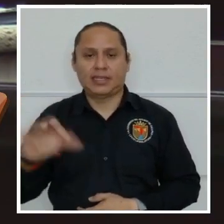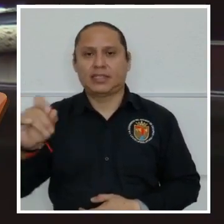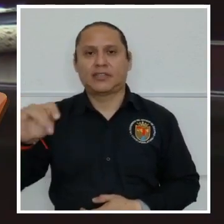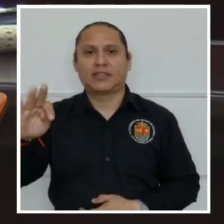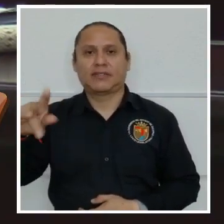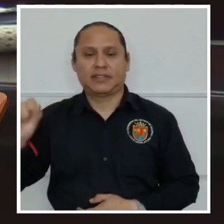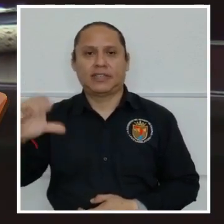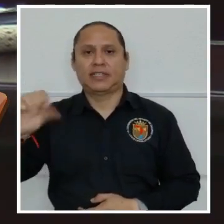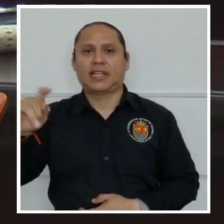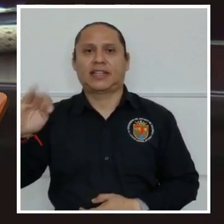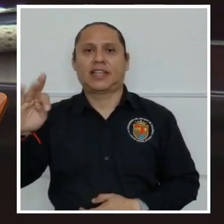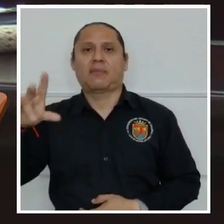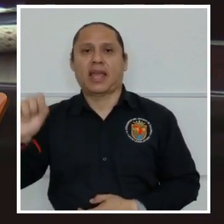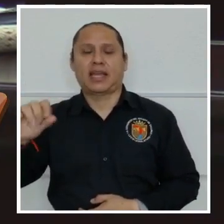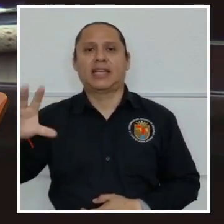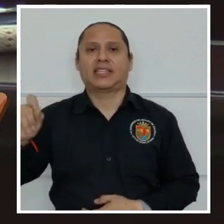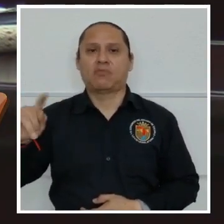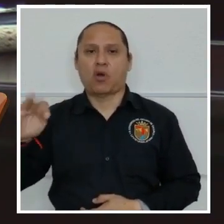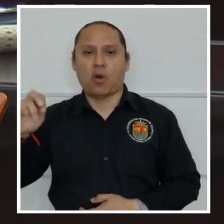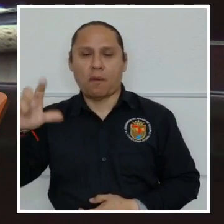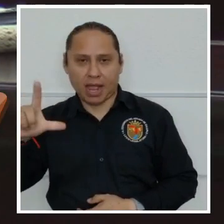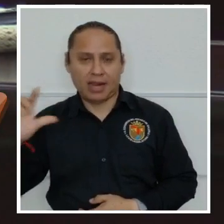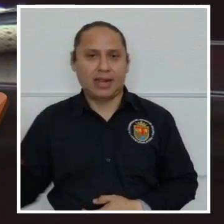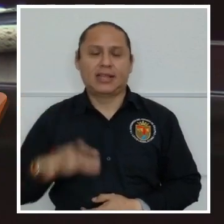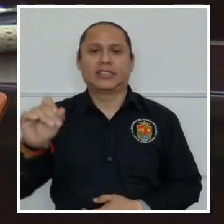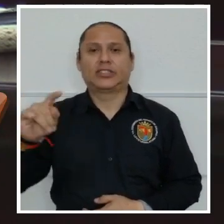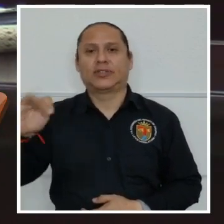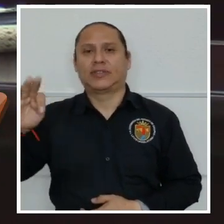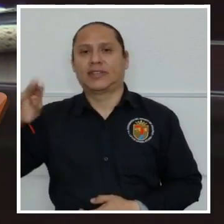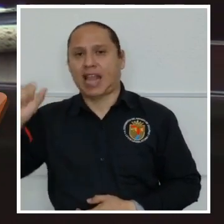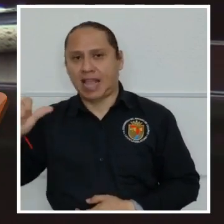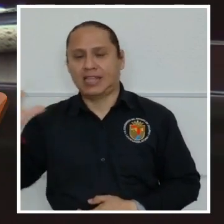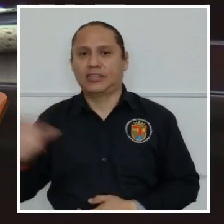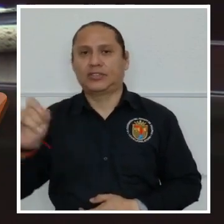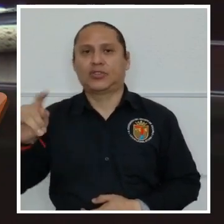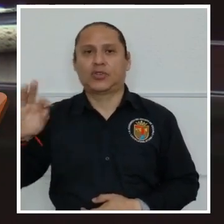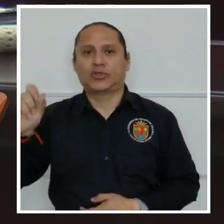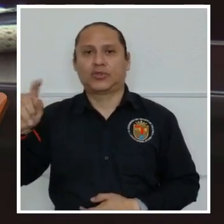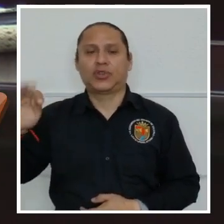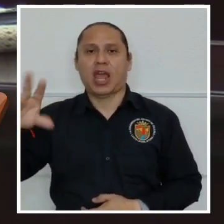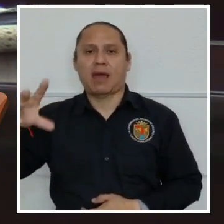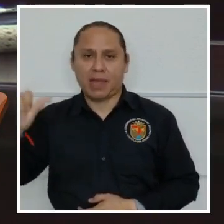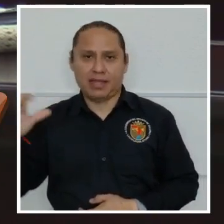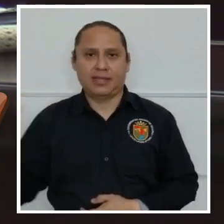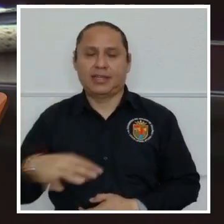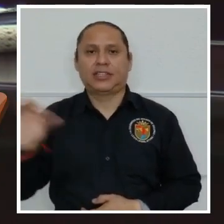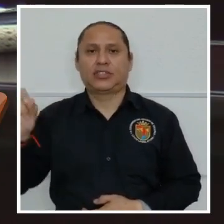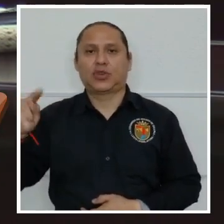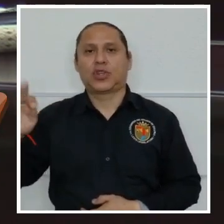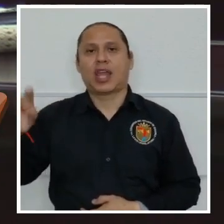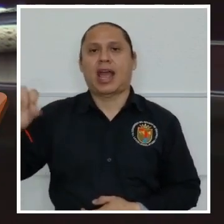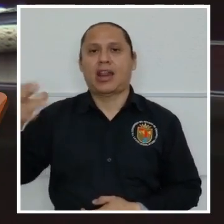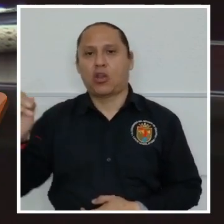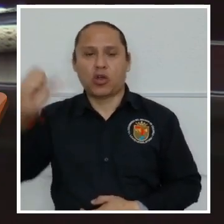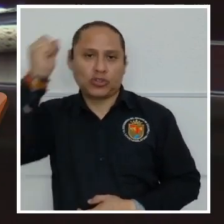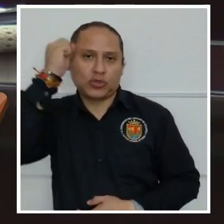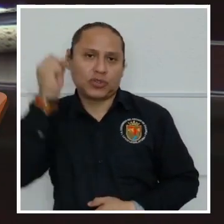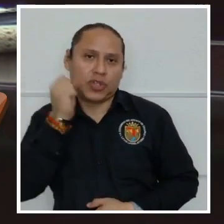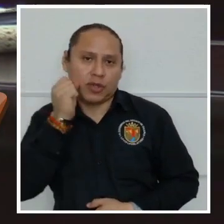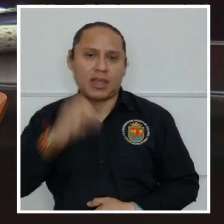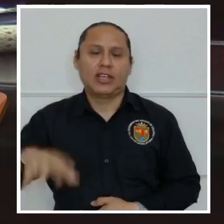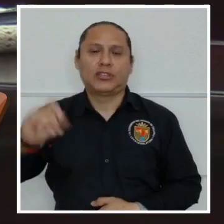Pinar, Siltepec, Simojobel, Citalá, Socoltenango, Solosuchiapa, Soyaló,